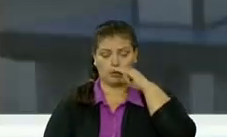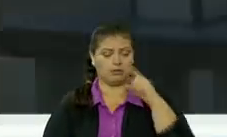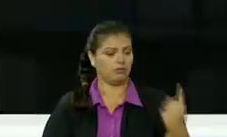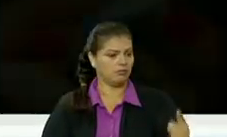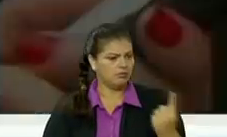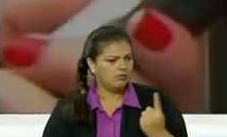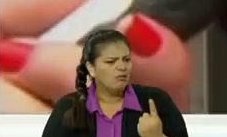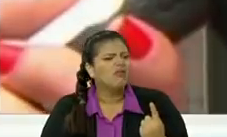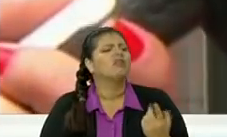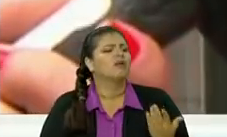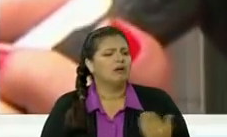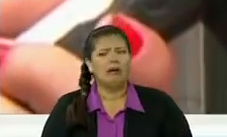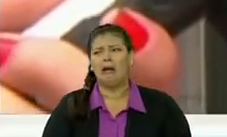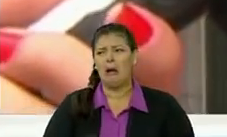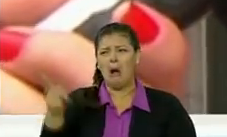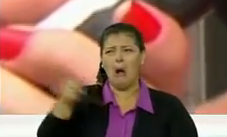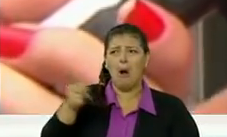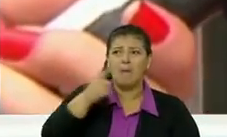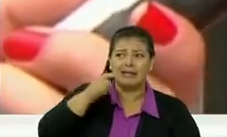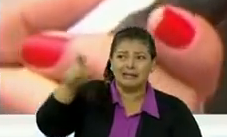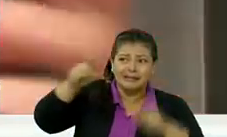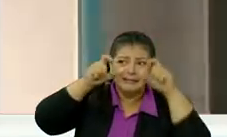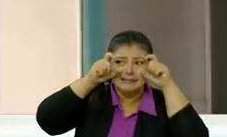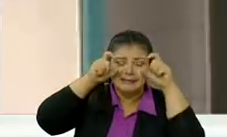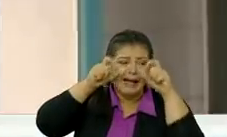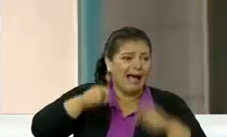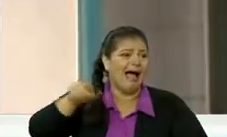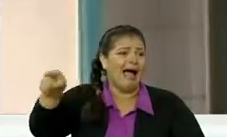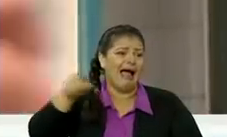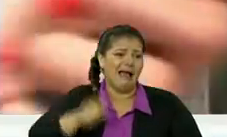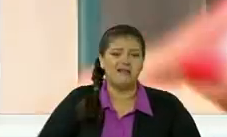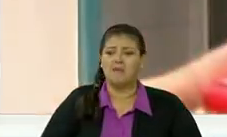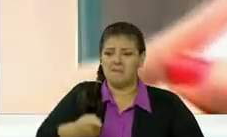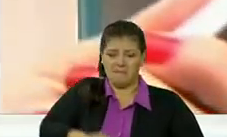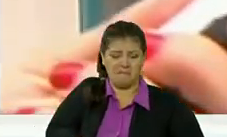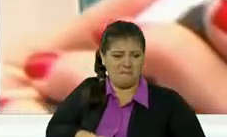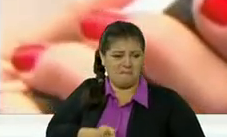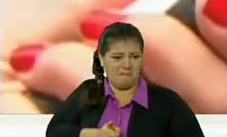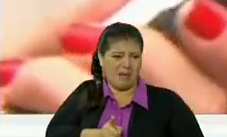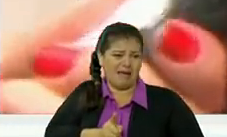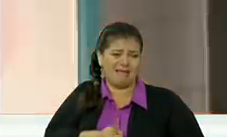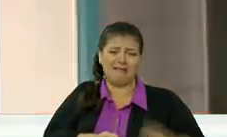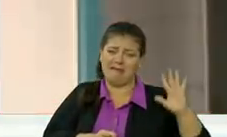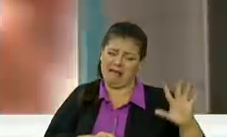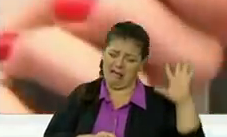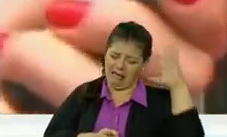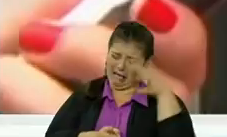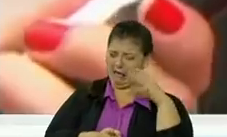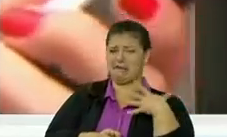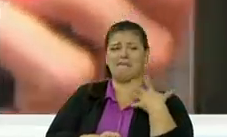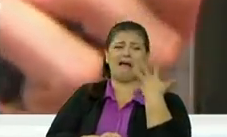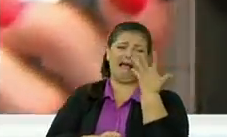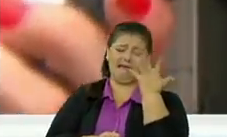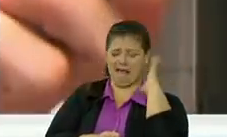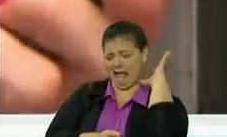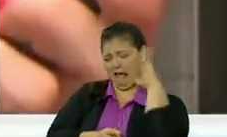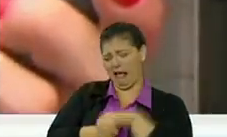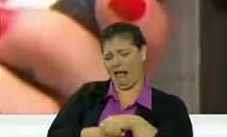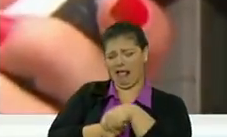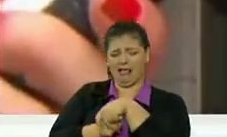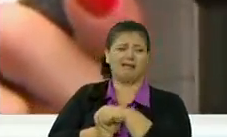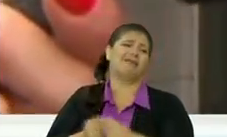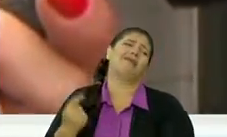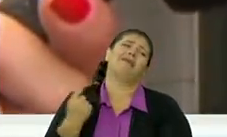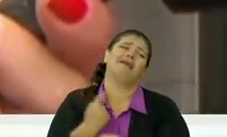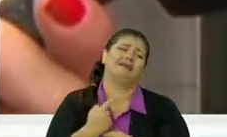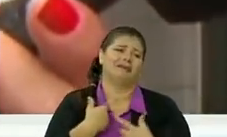me dice. Mi hijo me dice, un señor de gafas, porque mi hijo se me quedó aquí. O sea, el mismo le dijo por ahí. Por ahí se fue, me mintió. Era el mismo. Era el mismo, dice, y me bota las